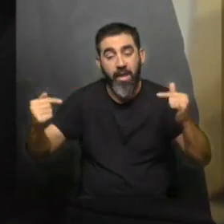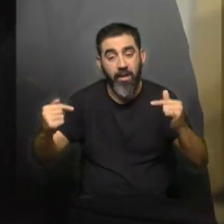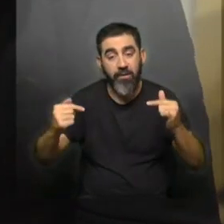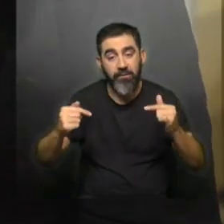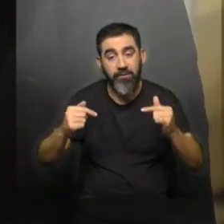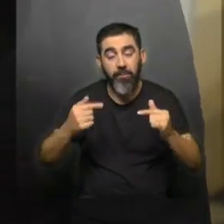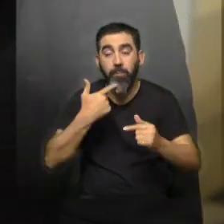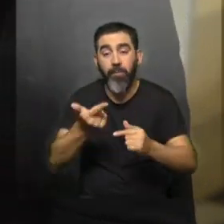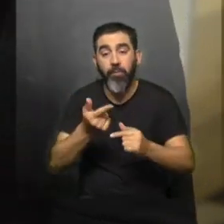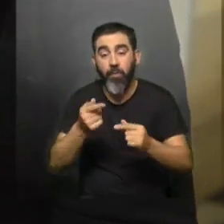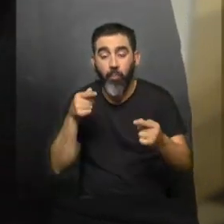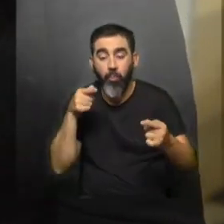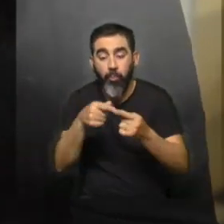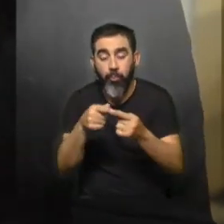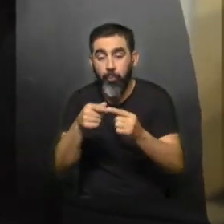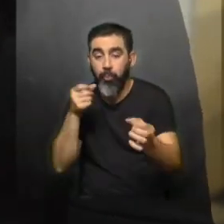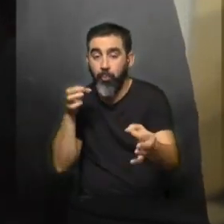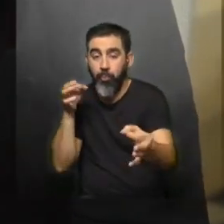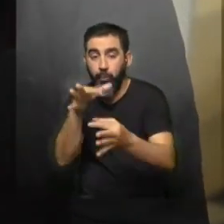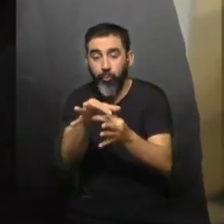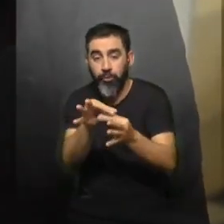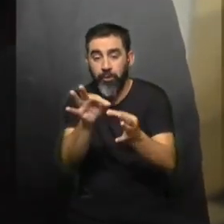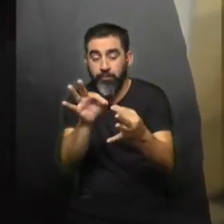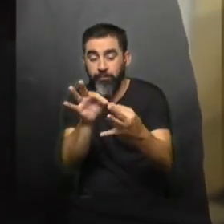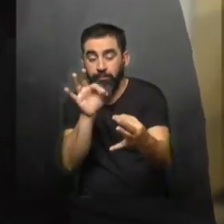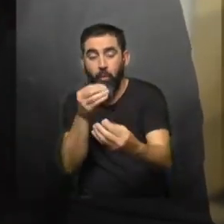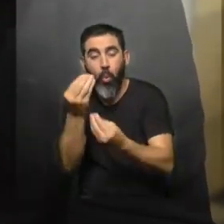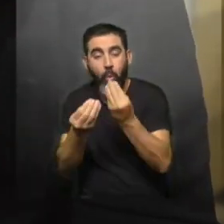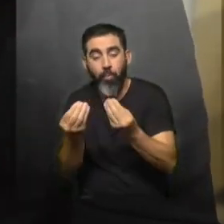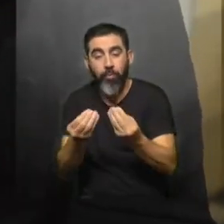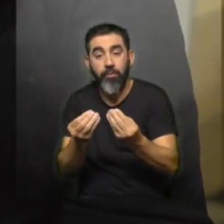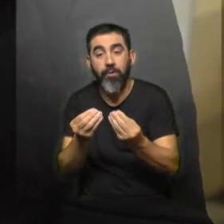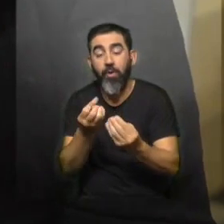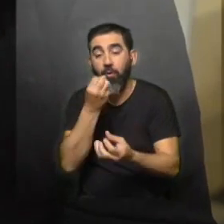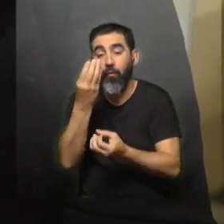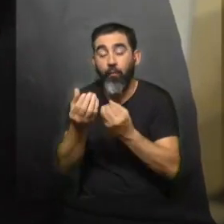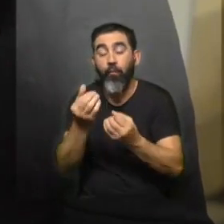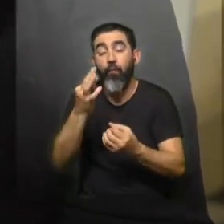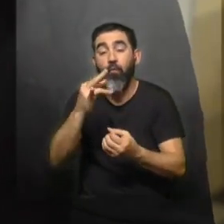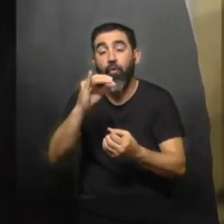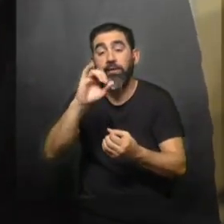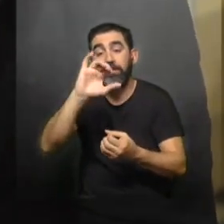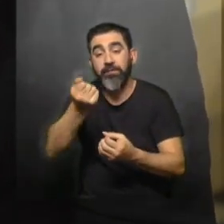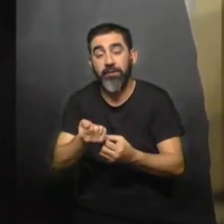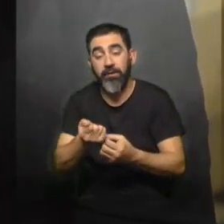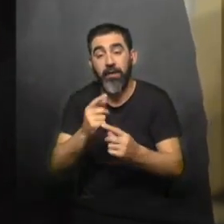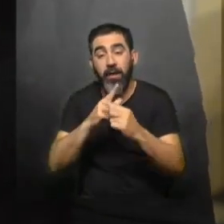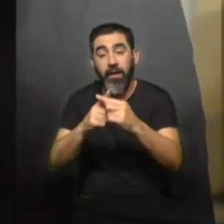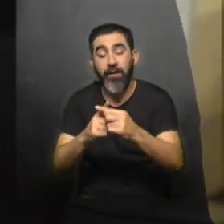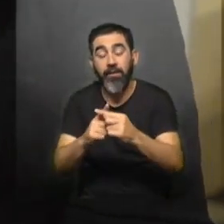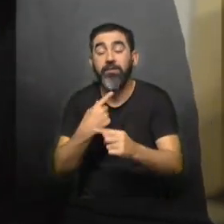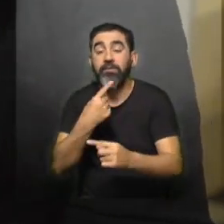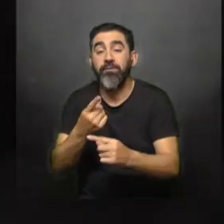que se usaban, por ejemplo, en las puntas de flecha, para hacer esas caracterizaciones. Y en el caso de la fluorescencia de rayos X es muy útil para piezas